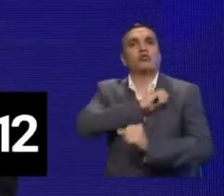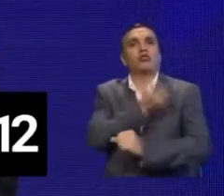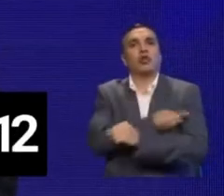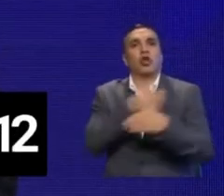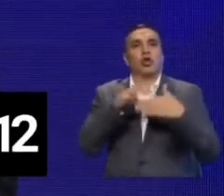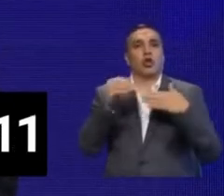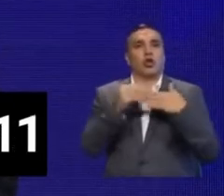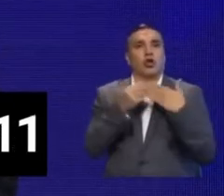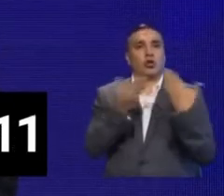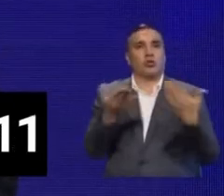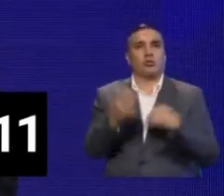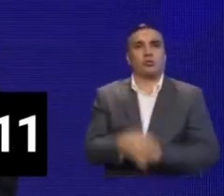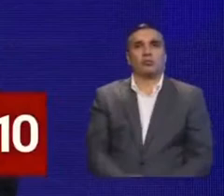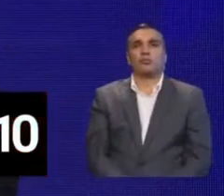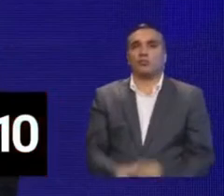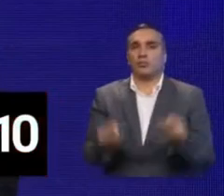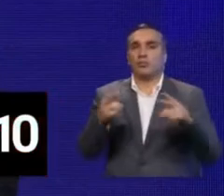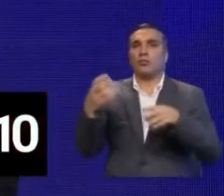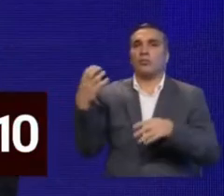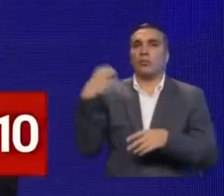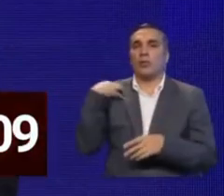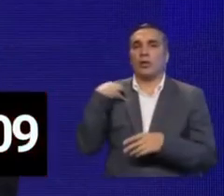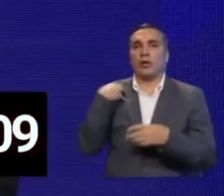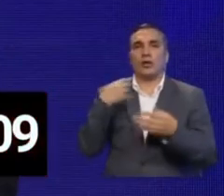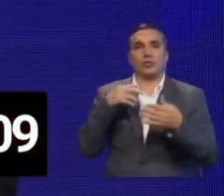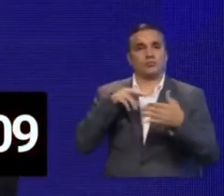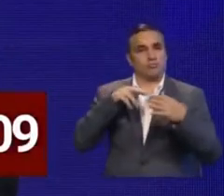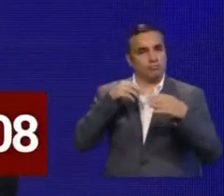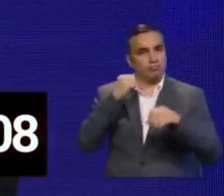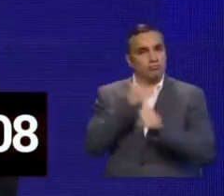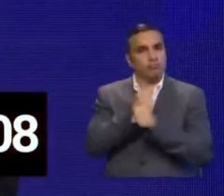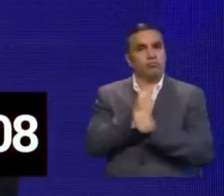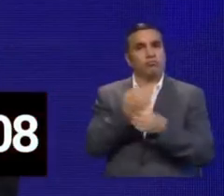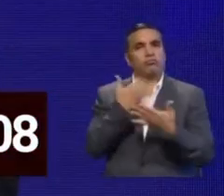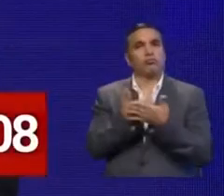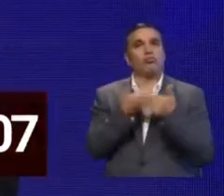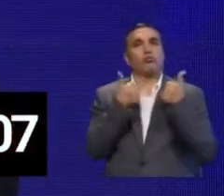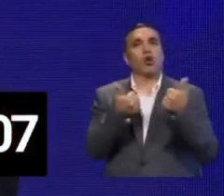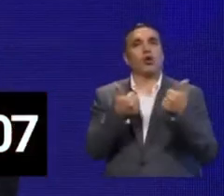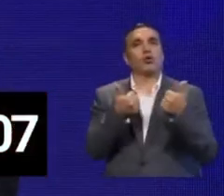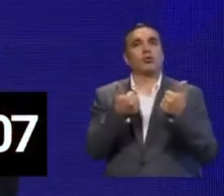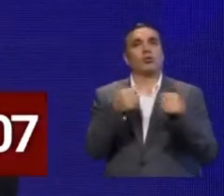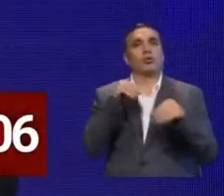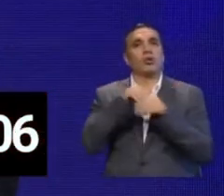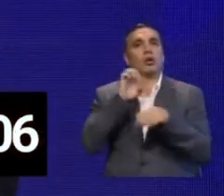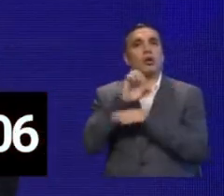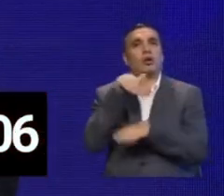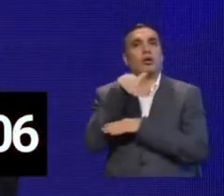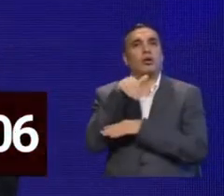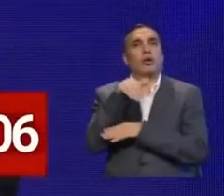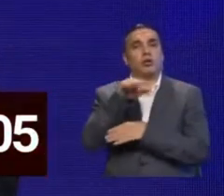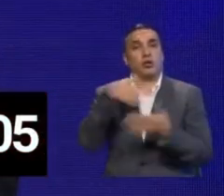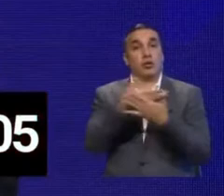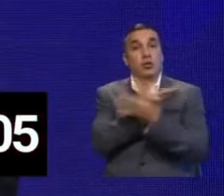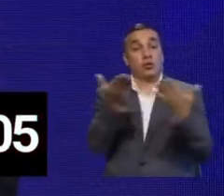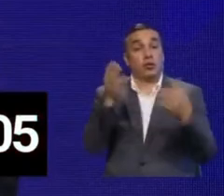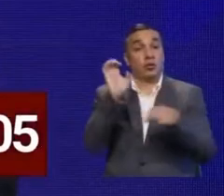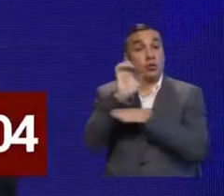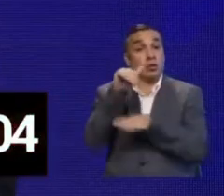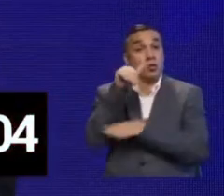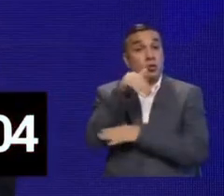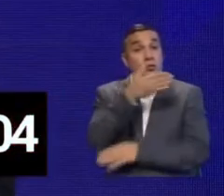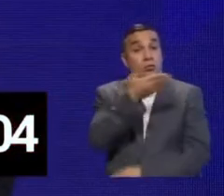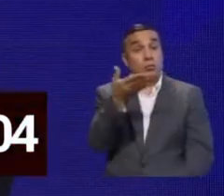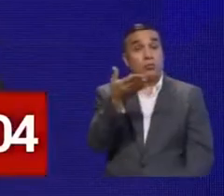la dolarización y garantizando la estabilidad en la economía ecuatoriana. Queridos